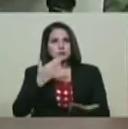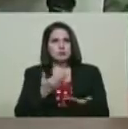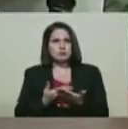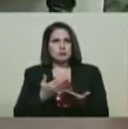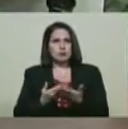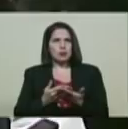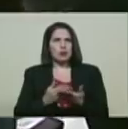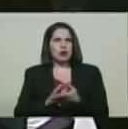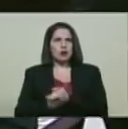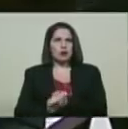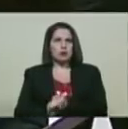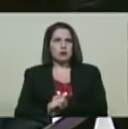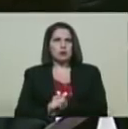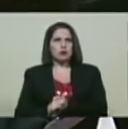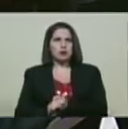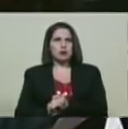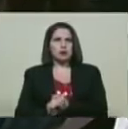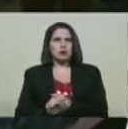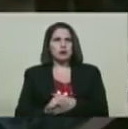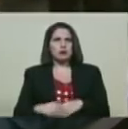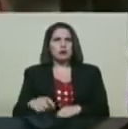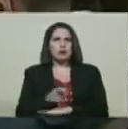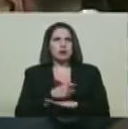compañero gobernador Héctor Rodríguez.